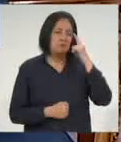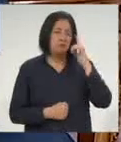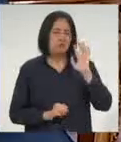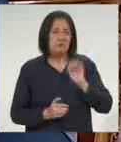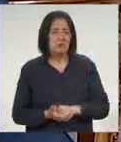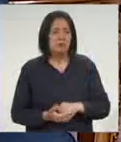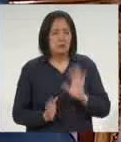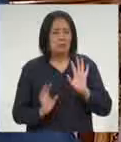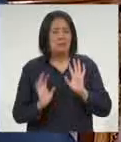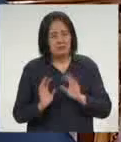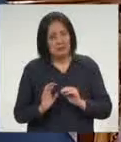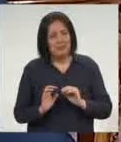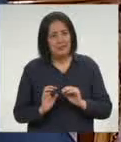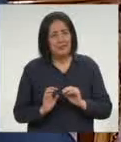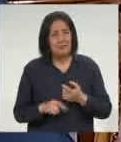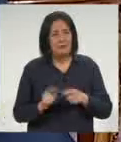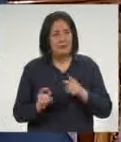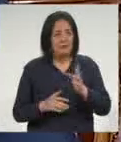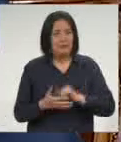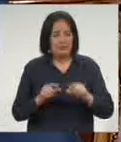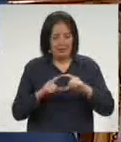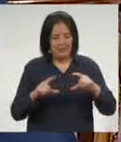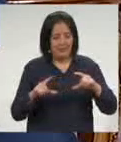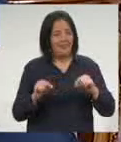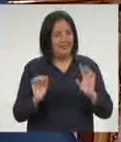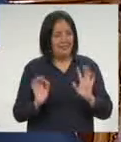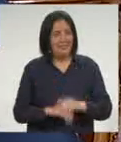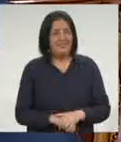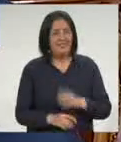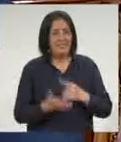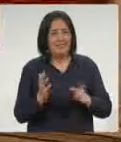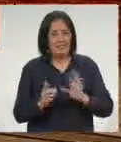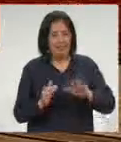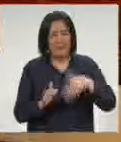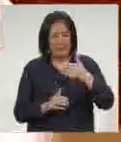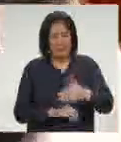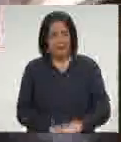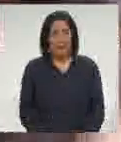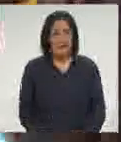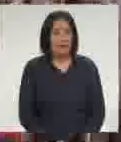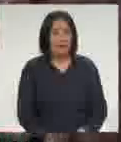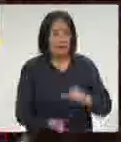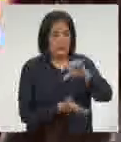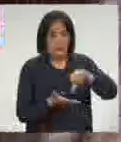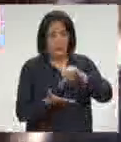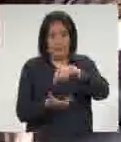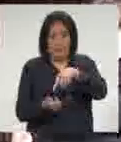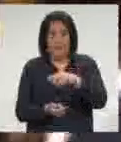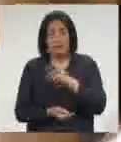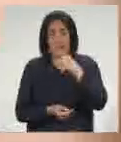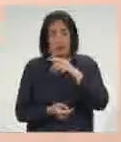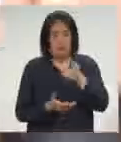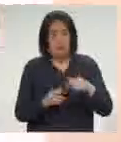arreglito para conseguir tickets para la siguiente es fácil la plaza roja de moscú será sede